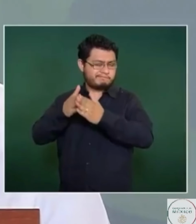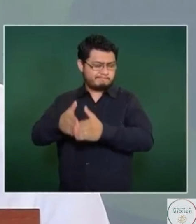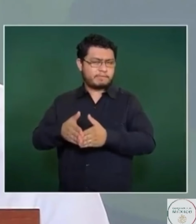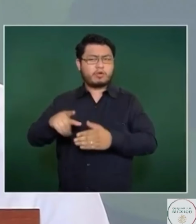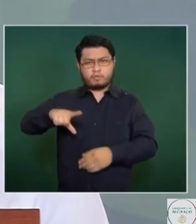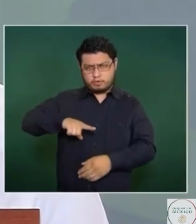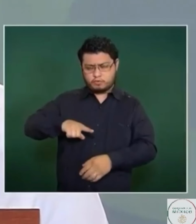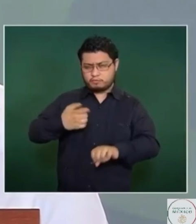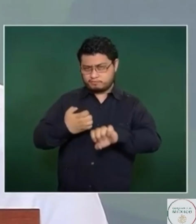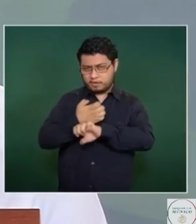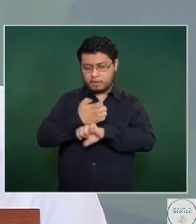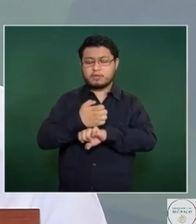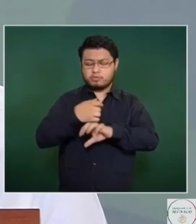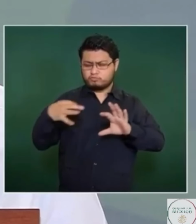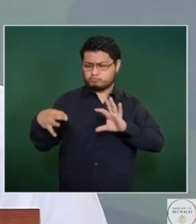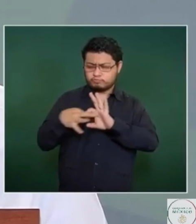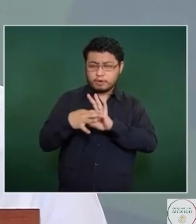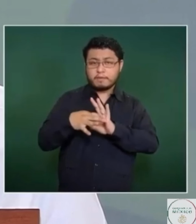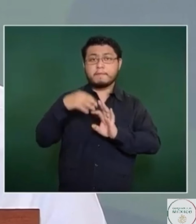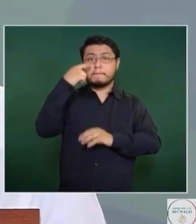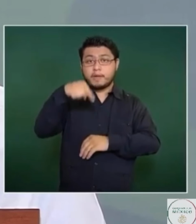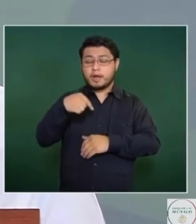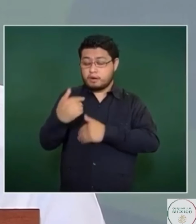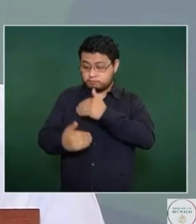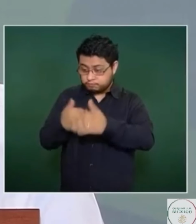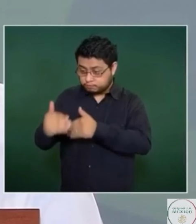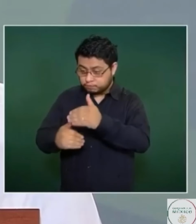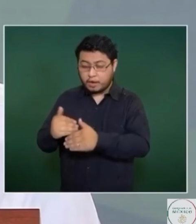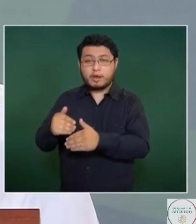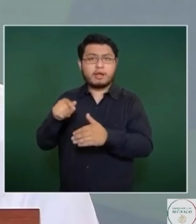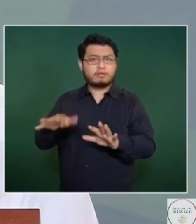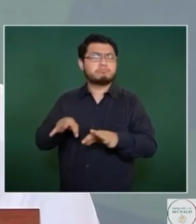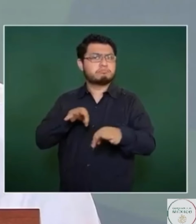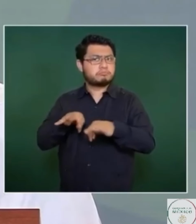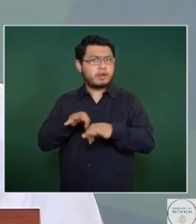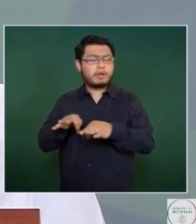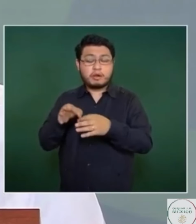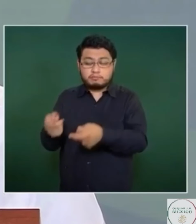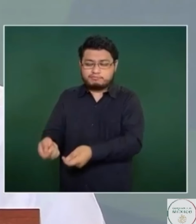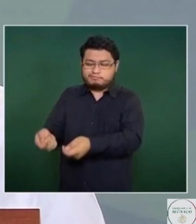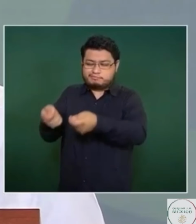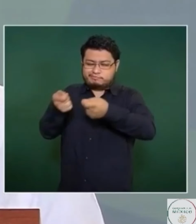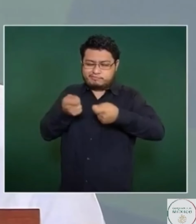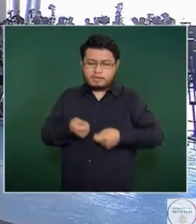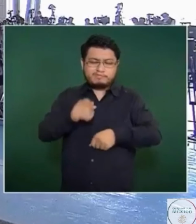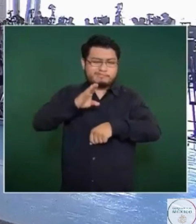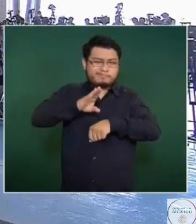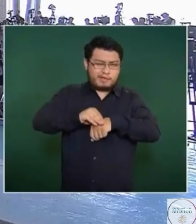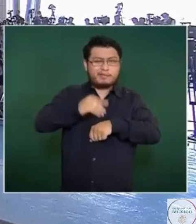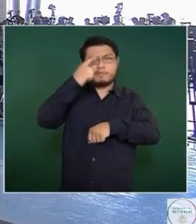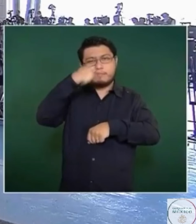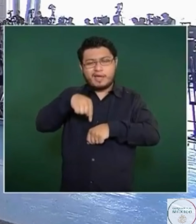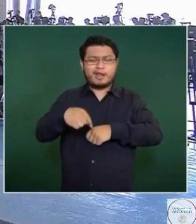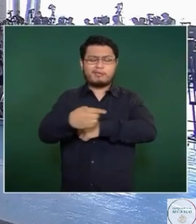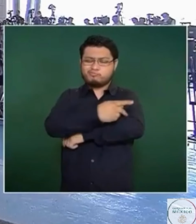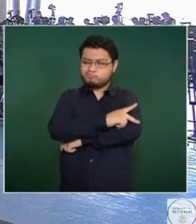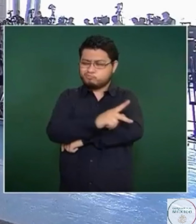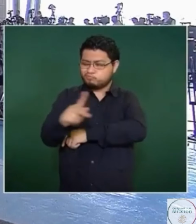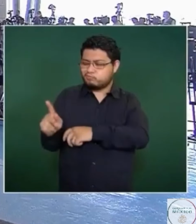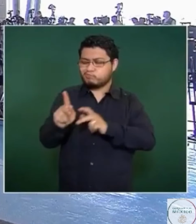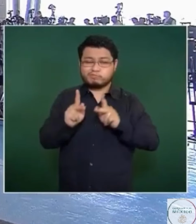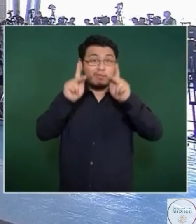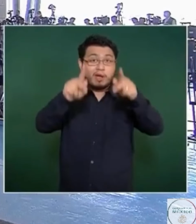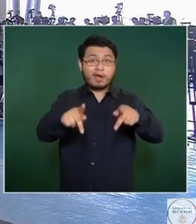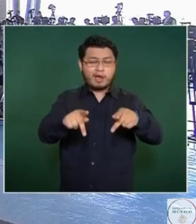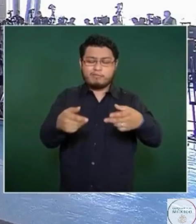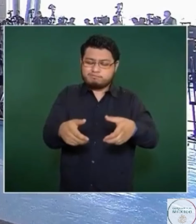CIPONA, que nos permite en el corto plazo poder tener una cesión de derechos para poder hacer la ampliación del puerto de Progreso, que consiste en